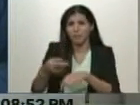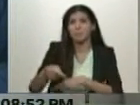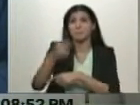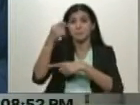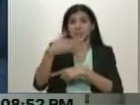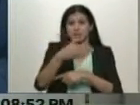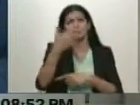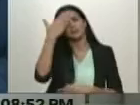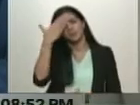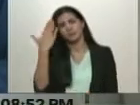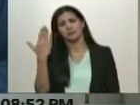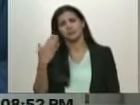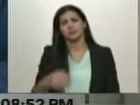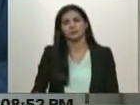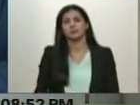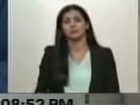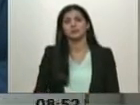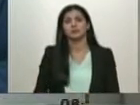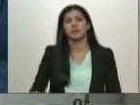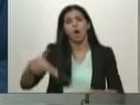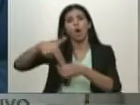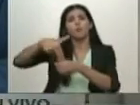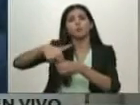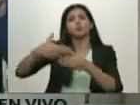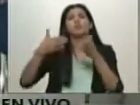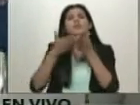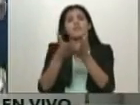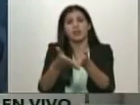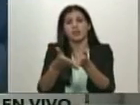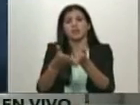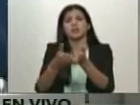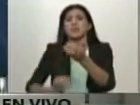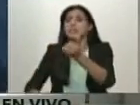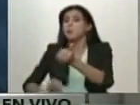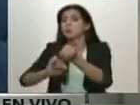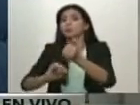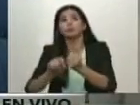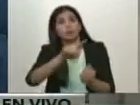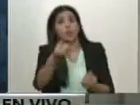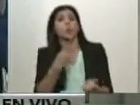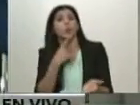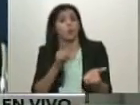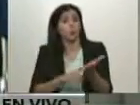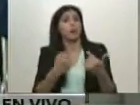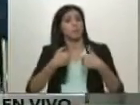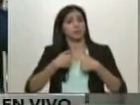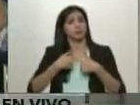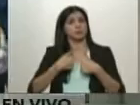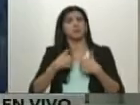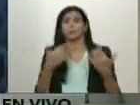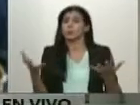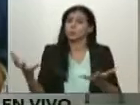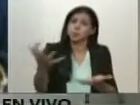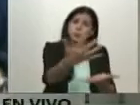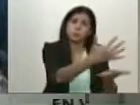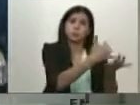que ustedes saben que le vamos a garantizar, combustible, combustible y apoyo logístico, y ustedes nos cumplen a nosotros, nos arriman todo ese